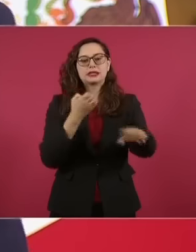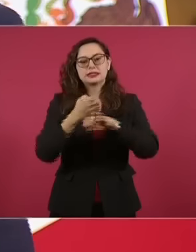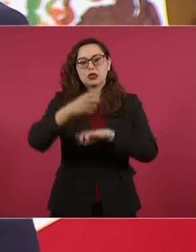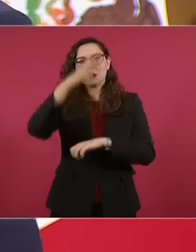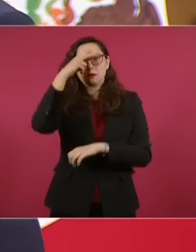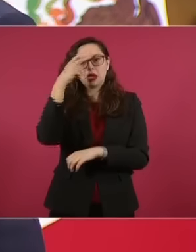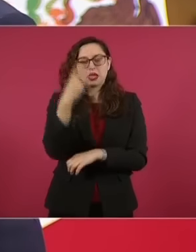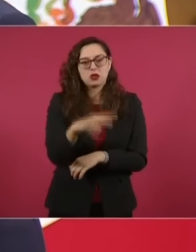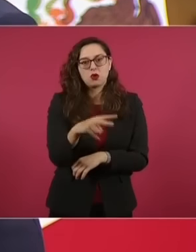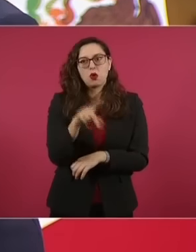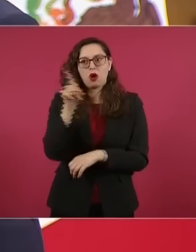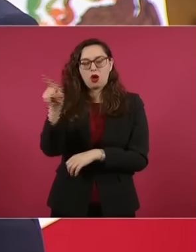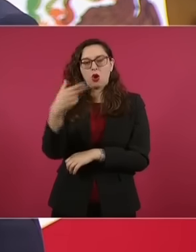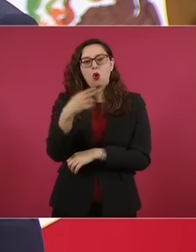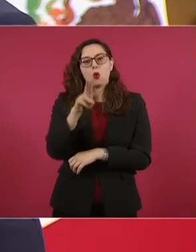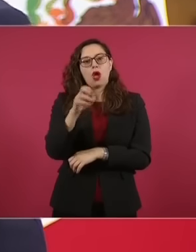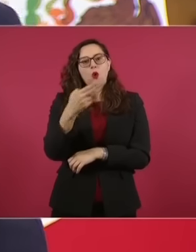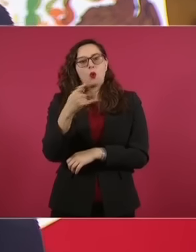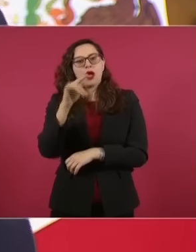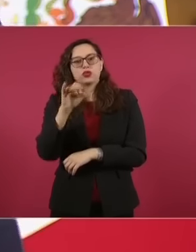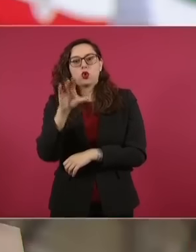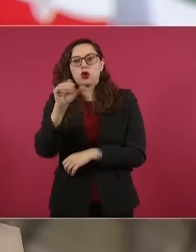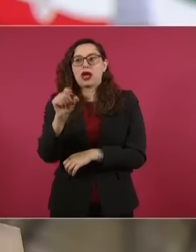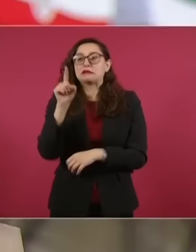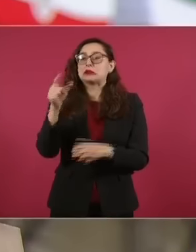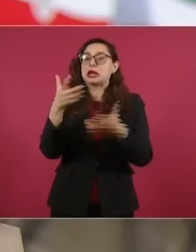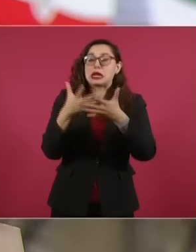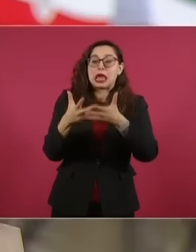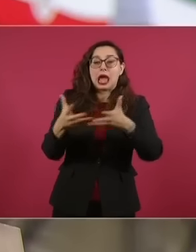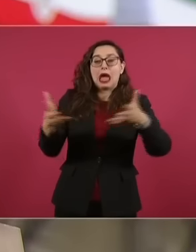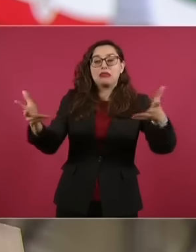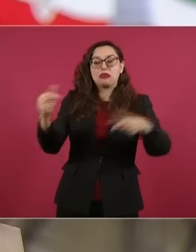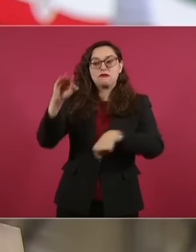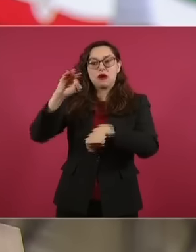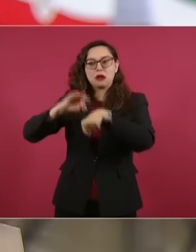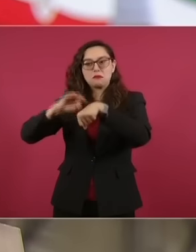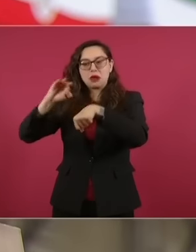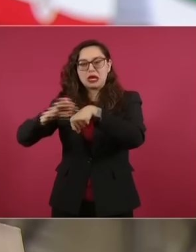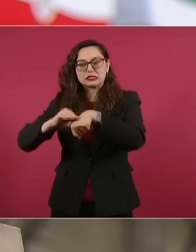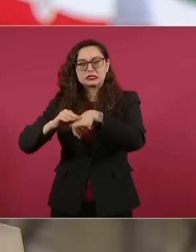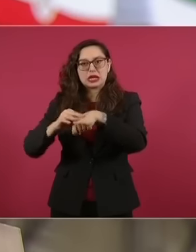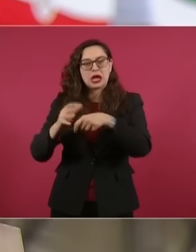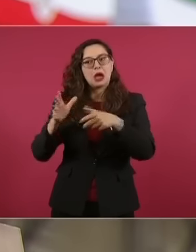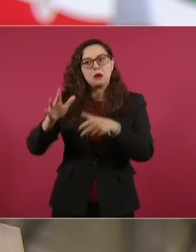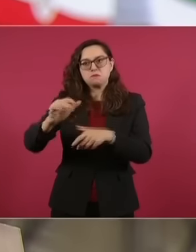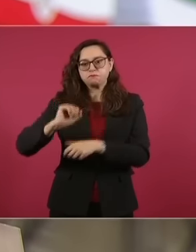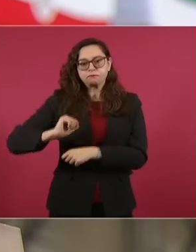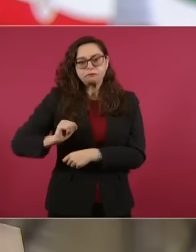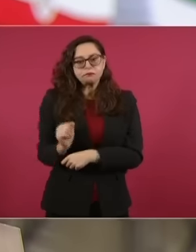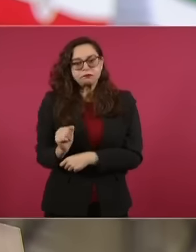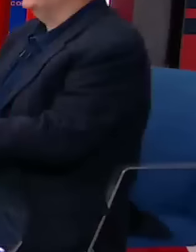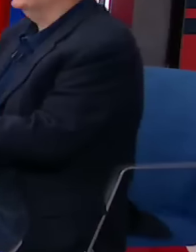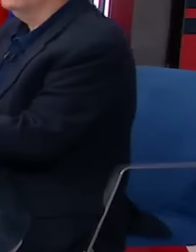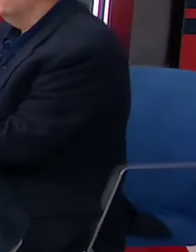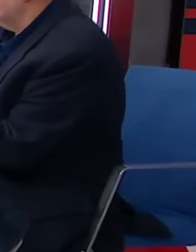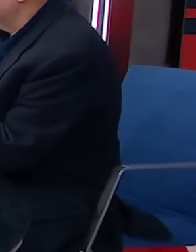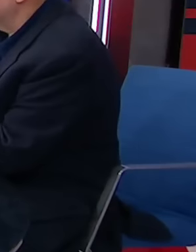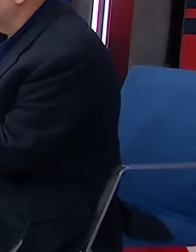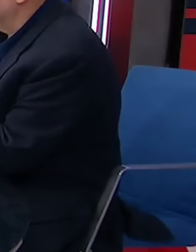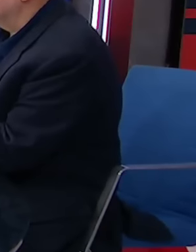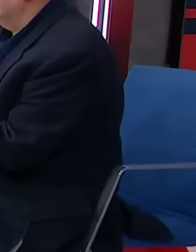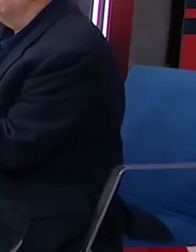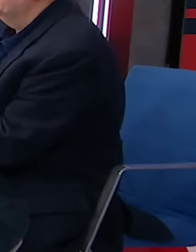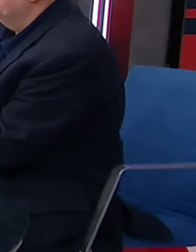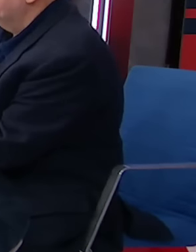hay una suspensión. No, aquí no hay suspensión que valga. Tú es por el amparo, para no darle entrada para que no se discutiera la reforma judicial.